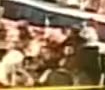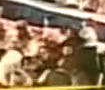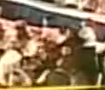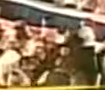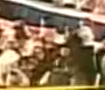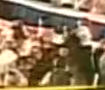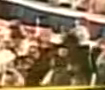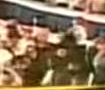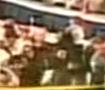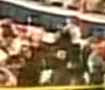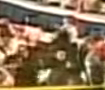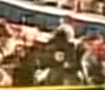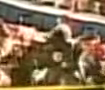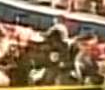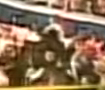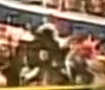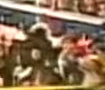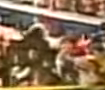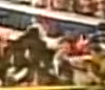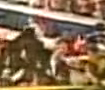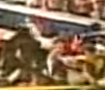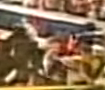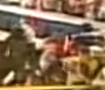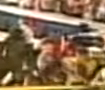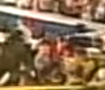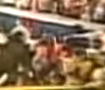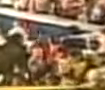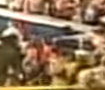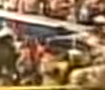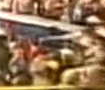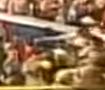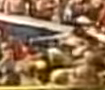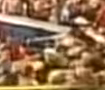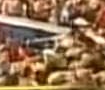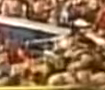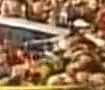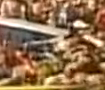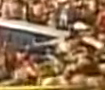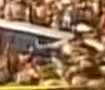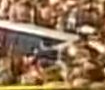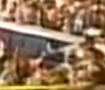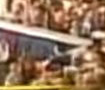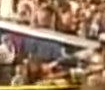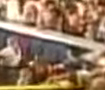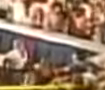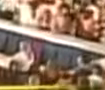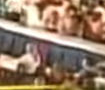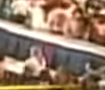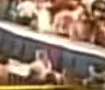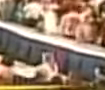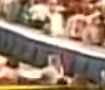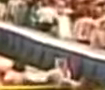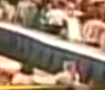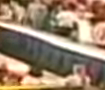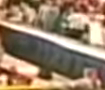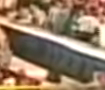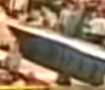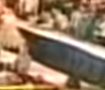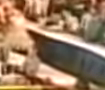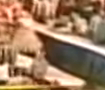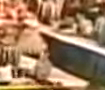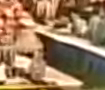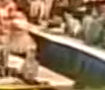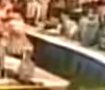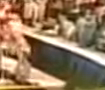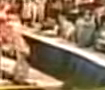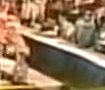al 2030. En esta primera etapa cierra con total éxito esta gran actividad